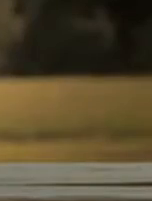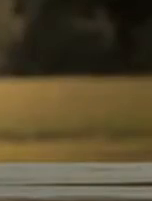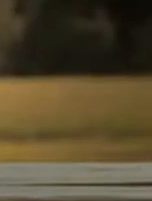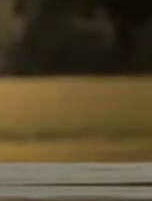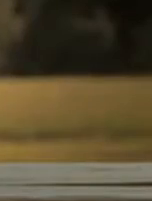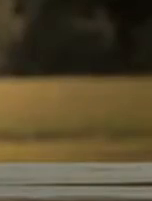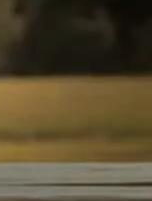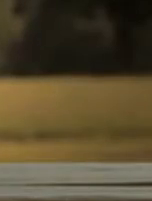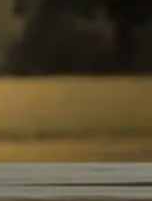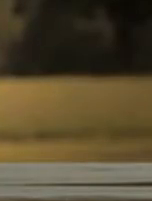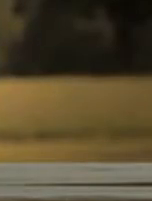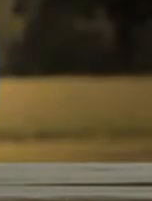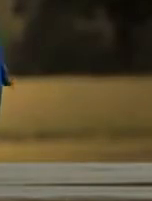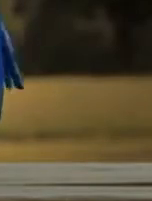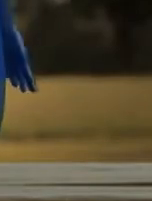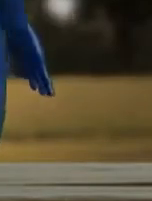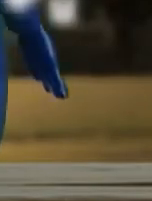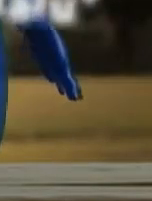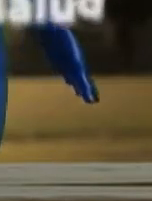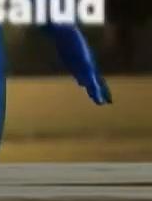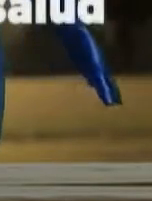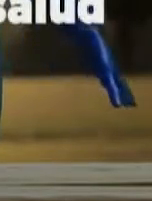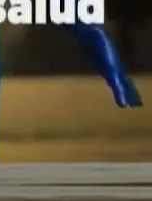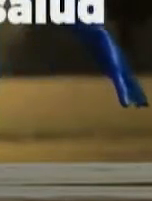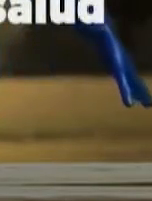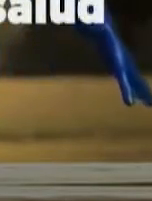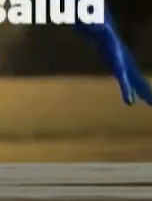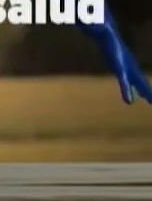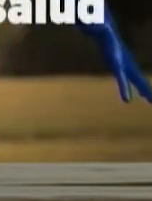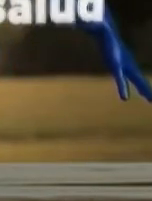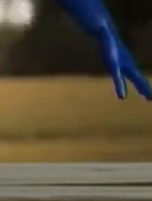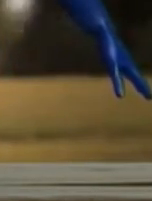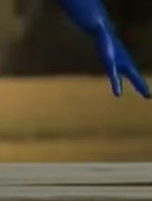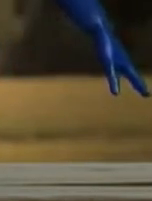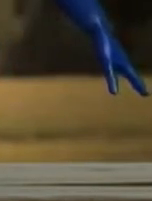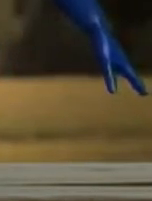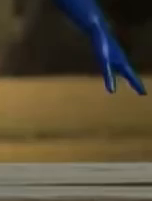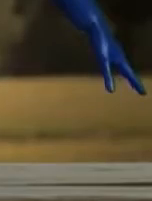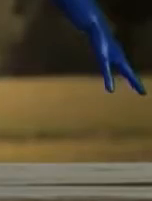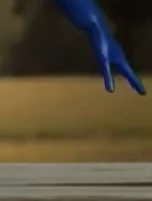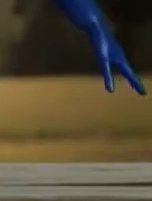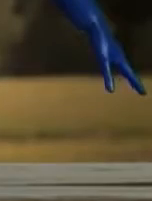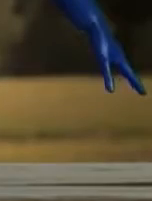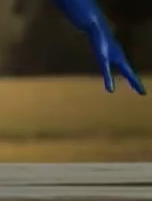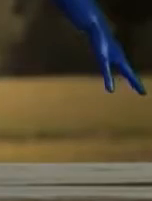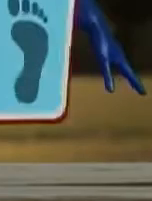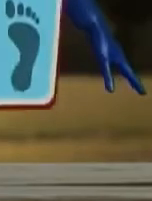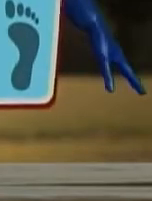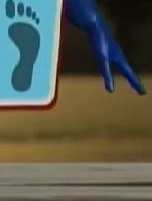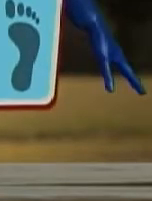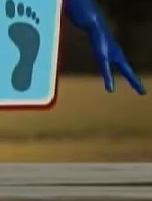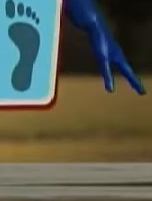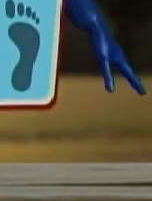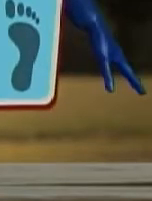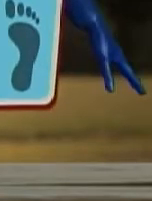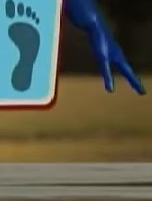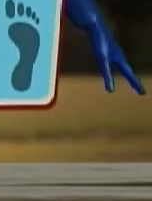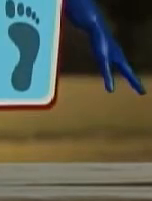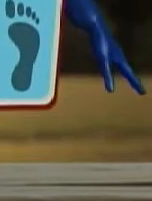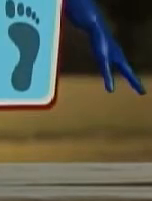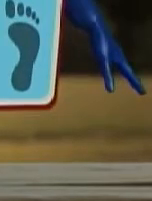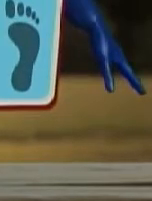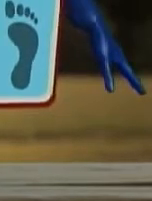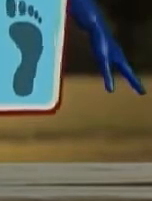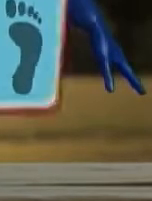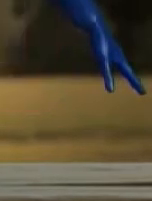La obesidad no es un problema estético, es un problema grave de salud. Con el kit adelgazante Dr. Rojas, pierda esos kilos